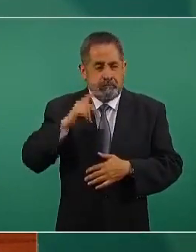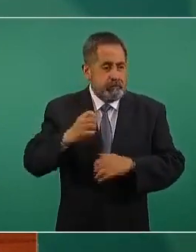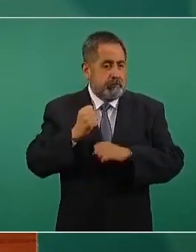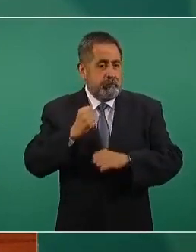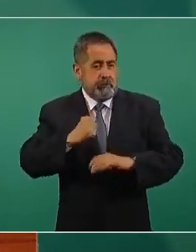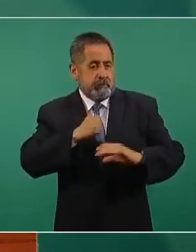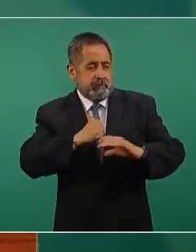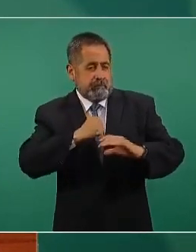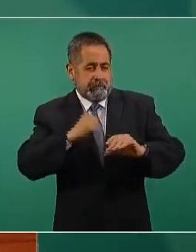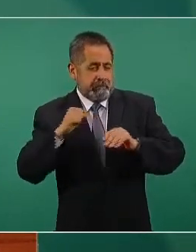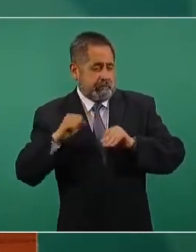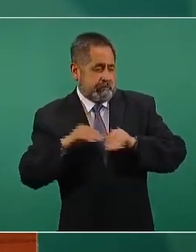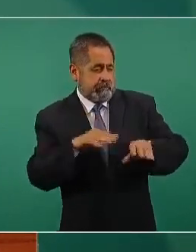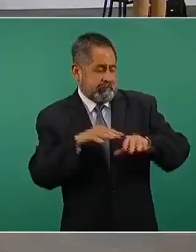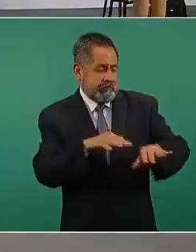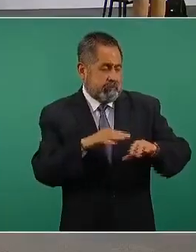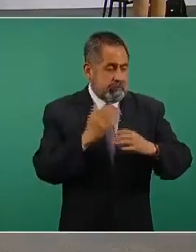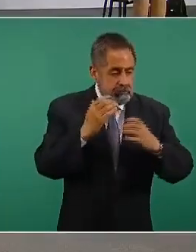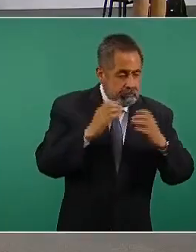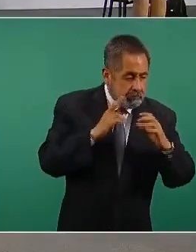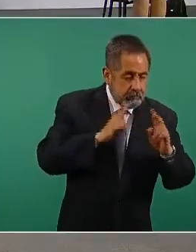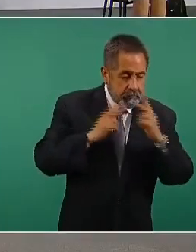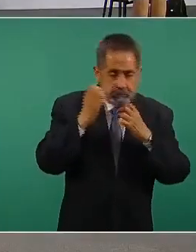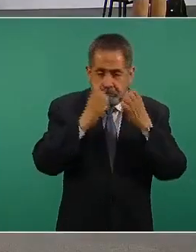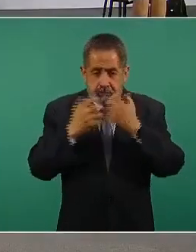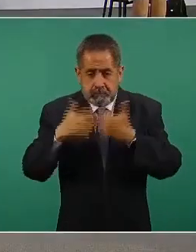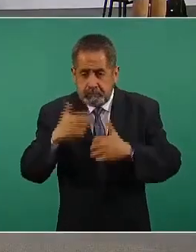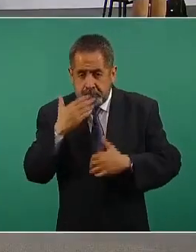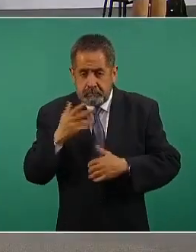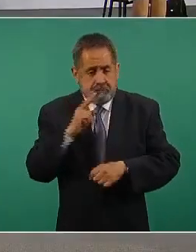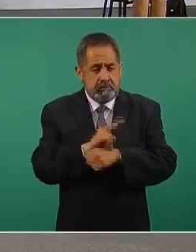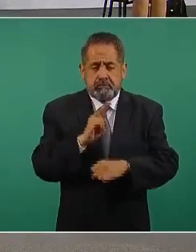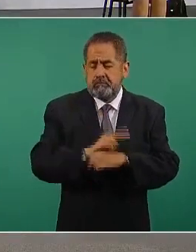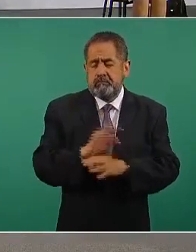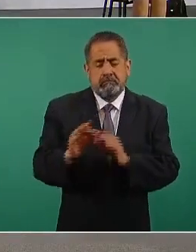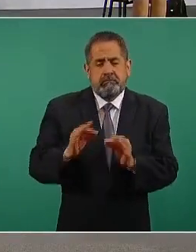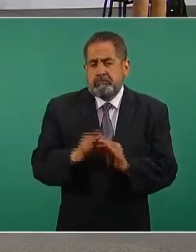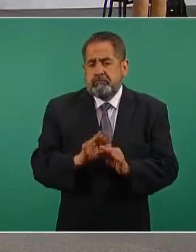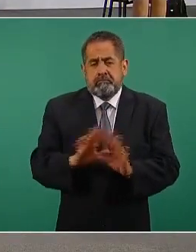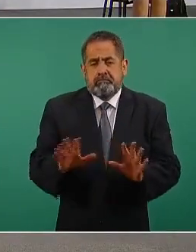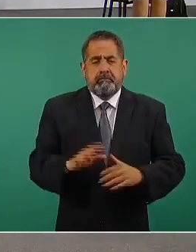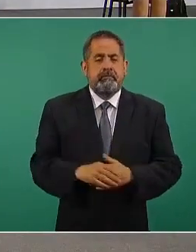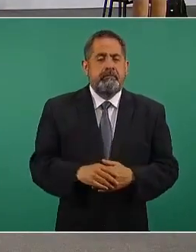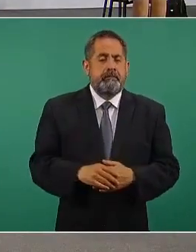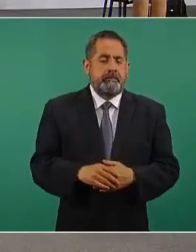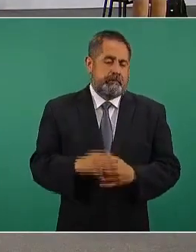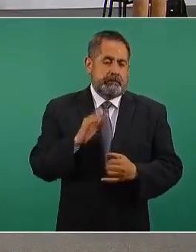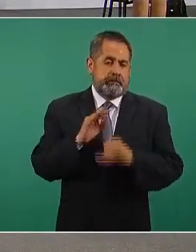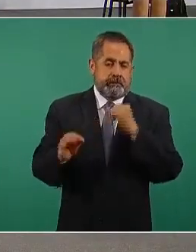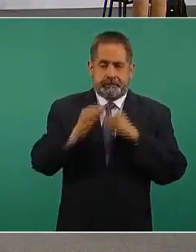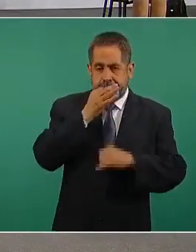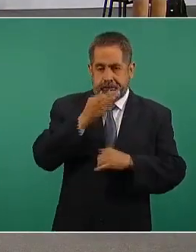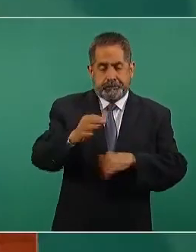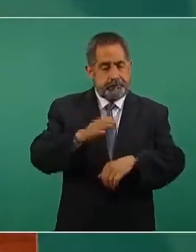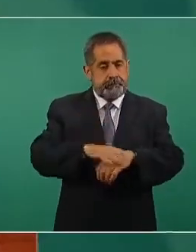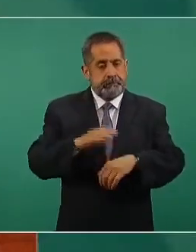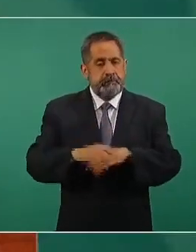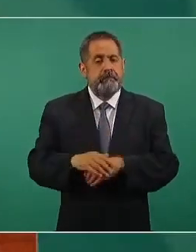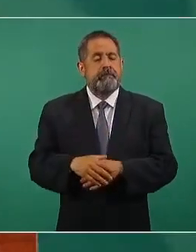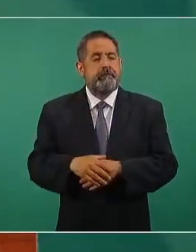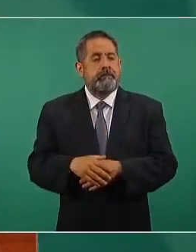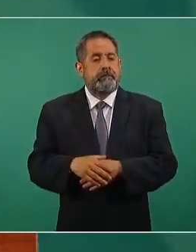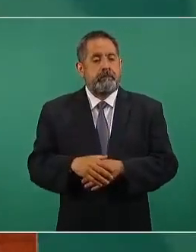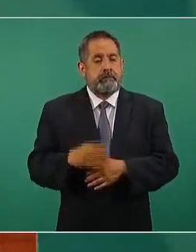las condiciones de funcionamiento. Por último, menciono a ustedes que a lo largo de